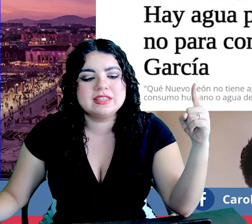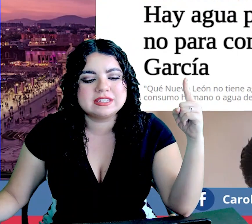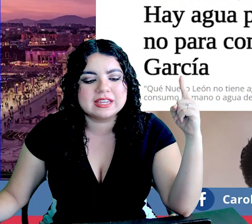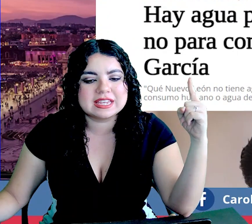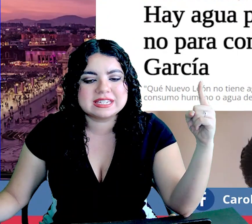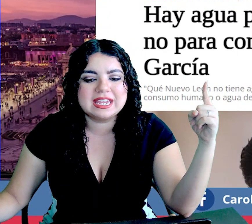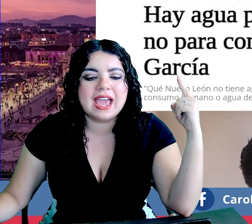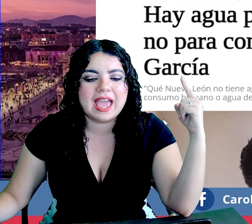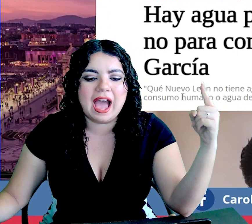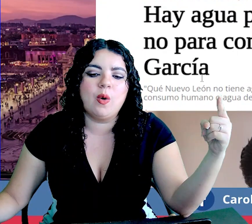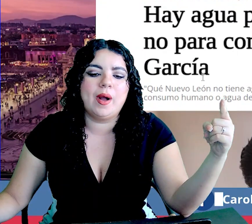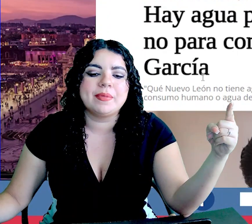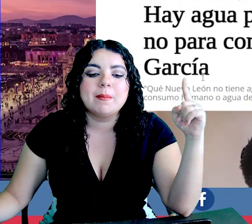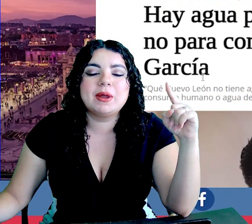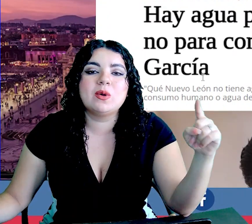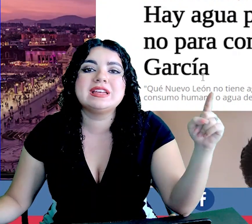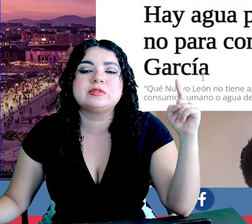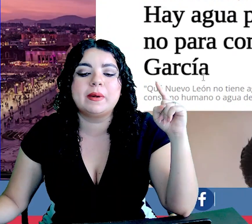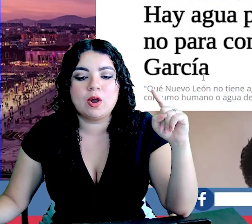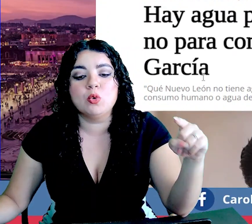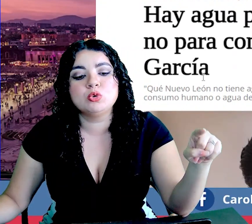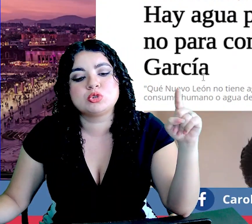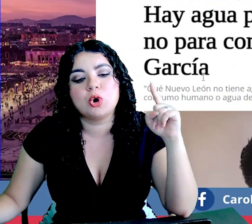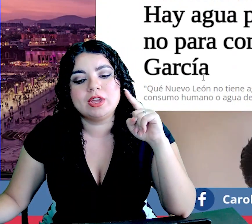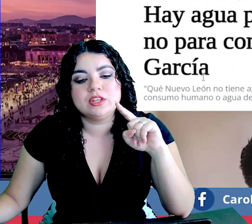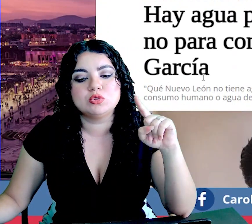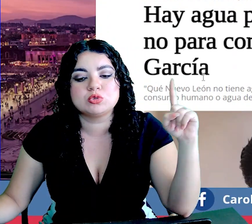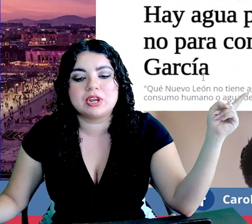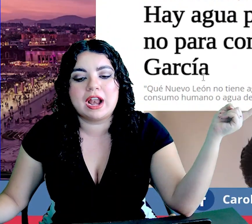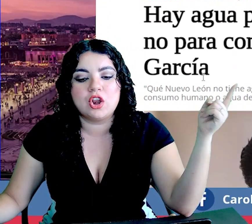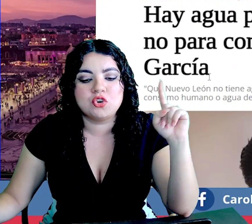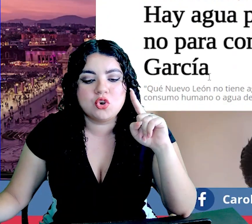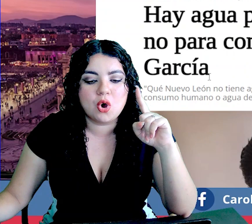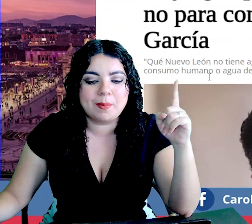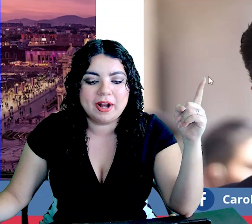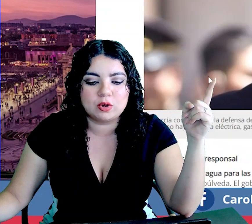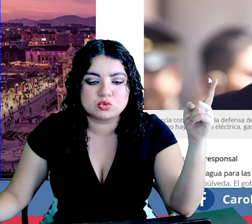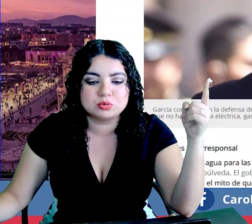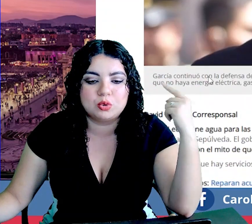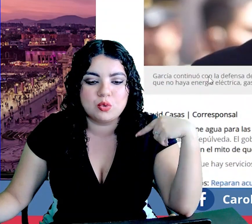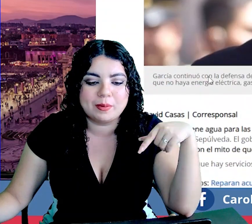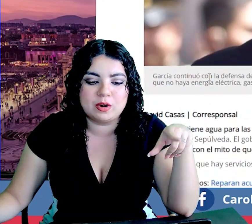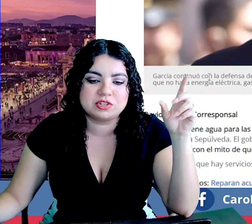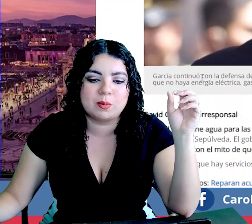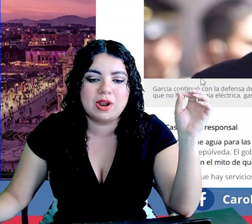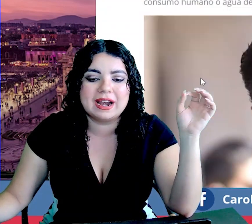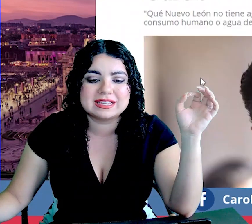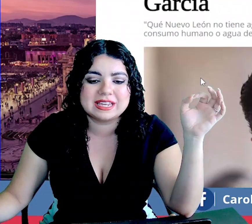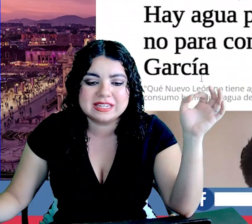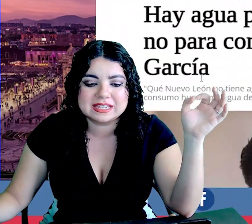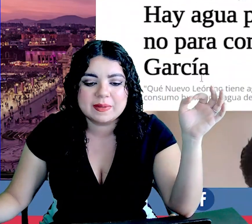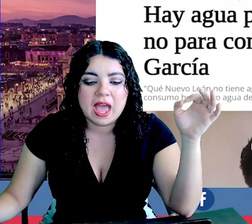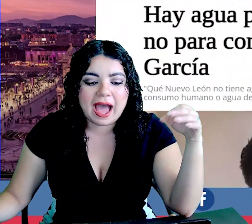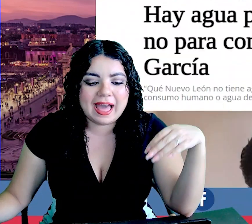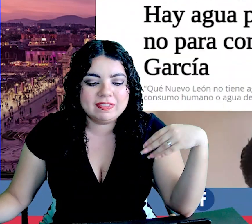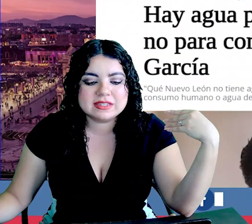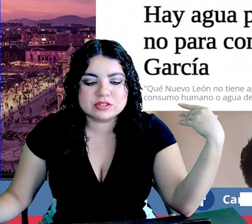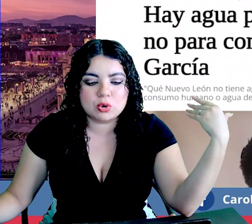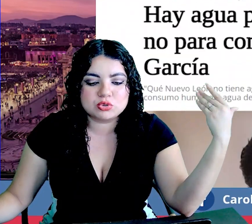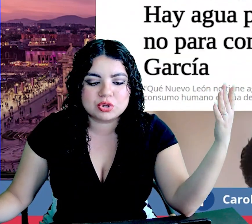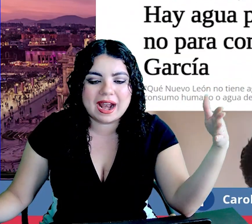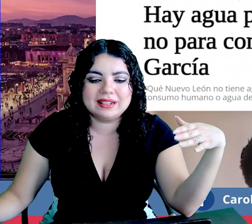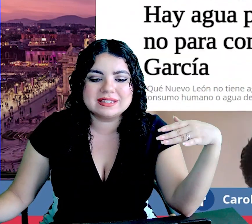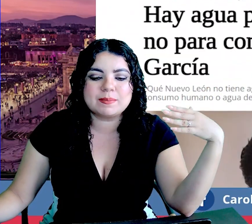García dice que sí hay agua, pero es para uso industrial, no para consumo humano. Y Samuel García dice, antes